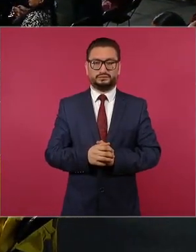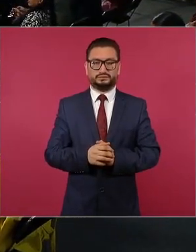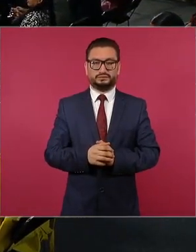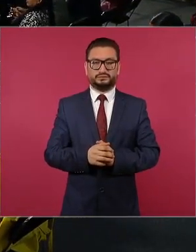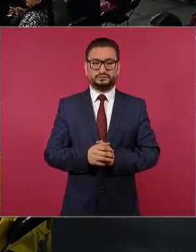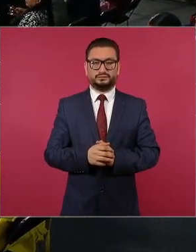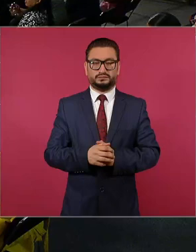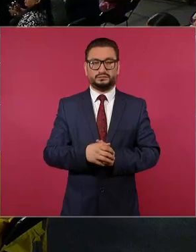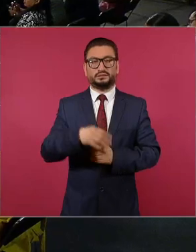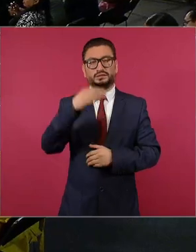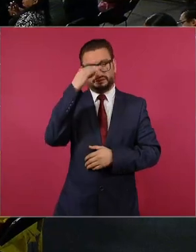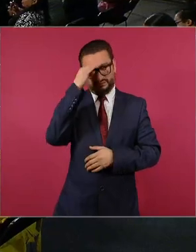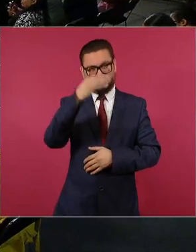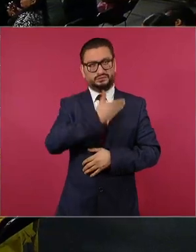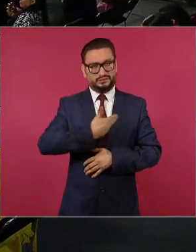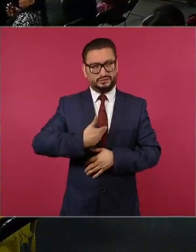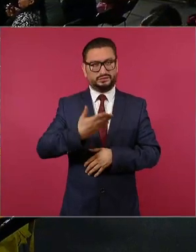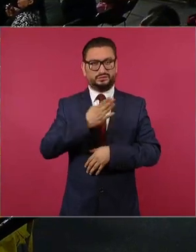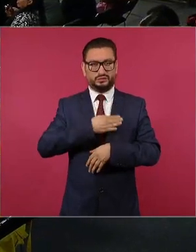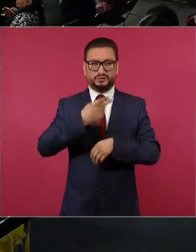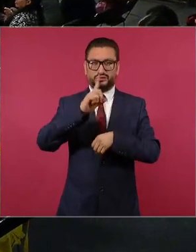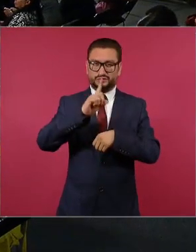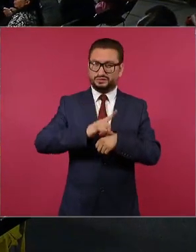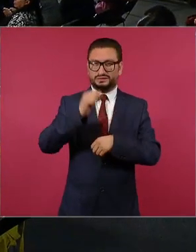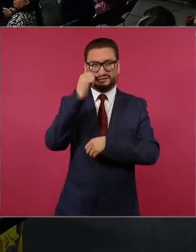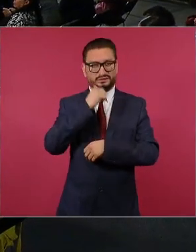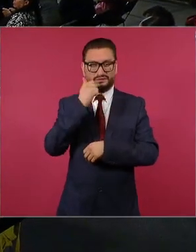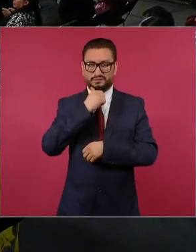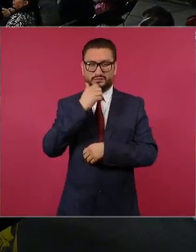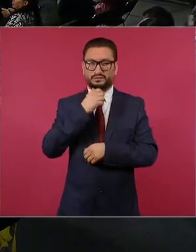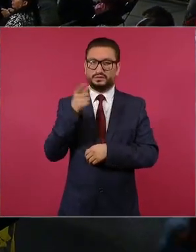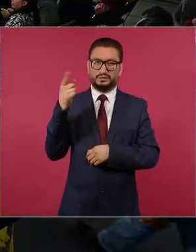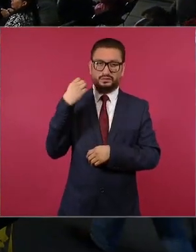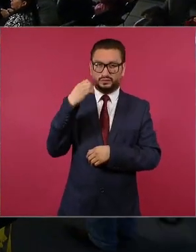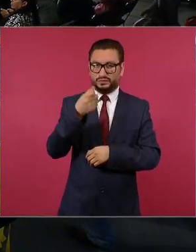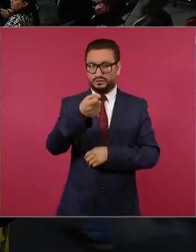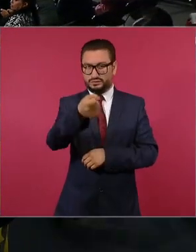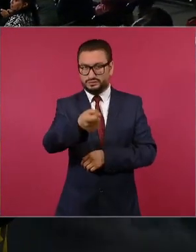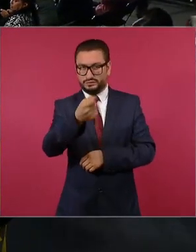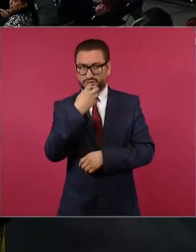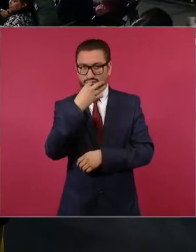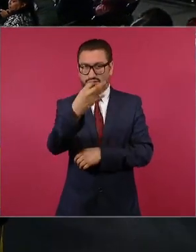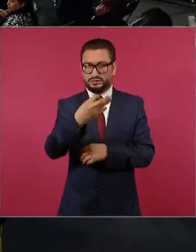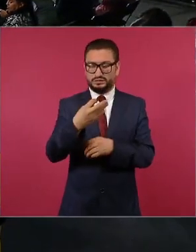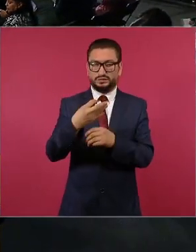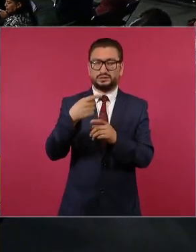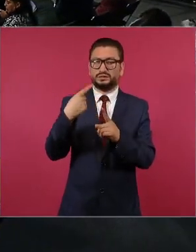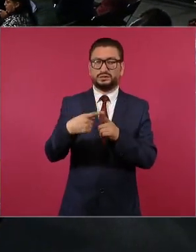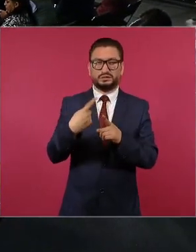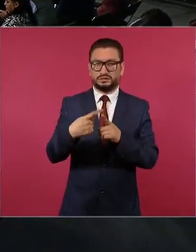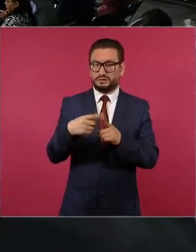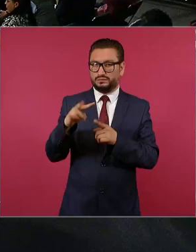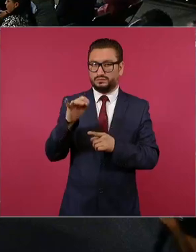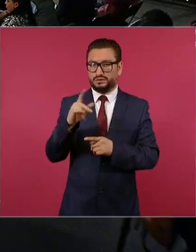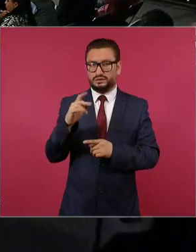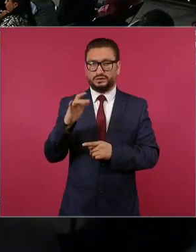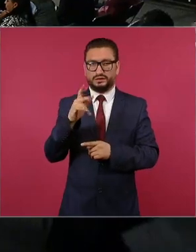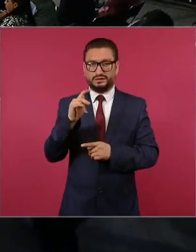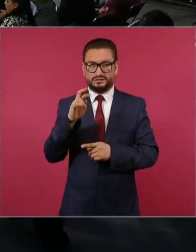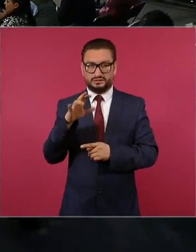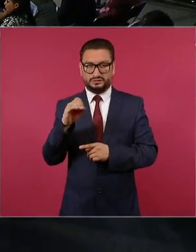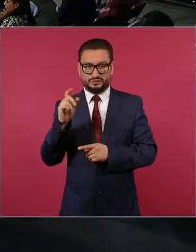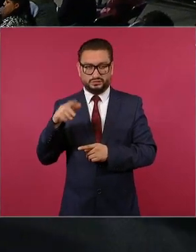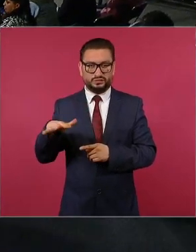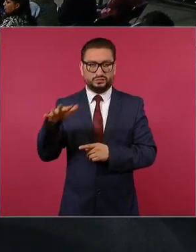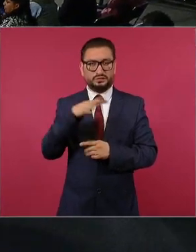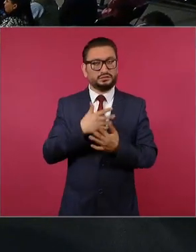Sí. Señor presidente, muy buenos días. Como siempre, traerle un saludo de Oaxaca, en este caso específico de Villa Talea de Castro, donde